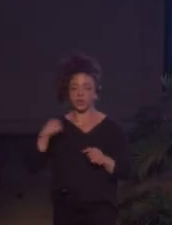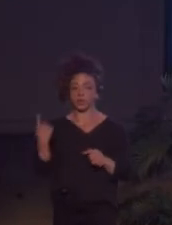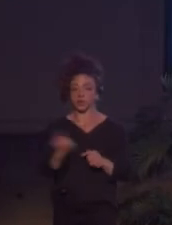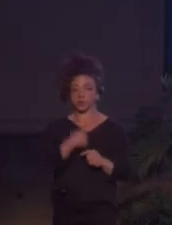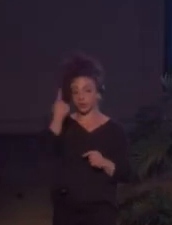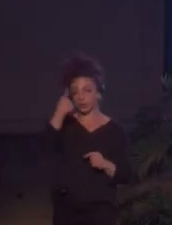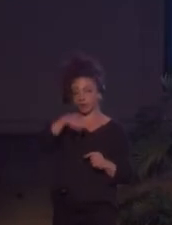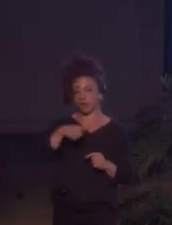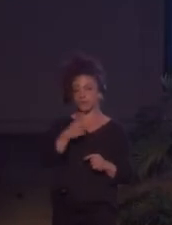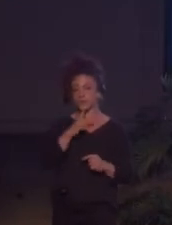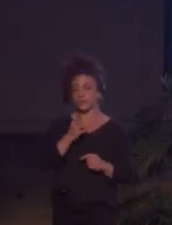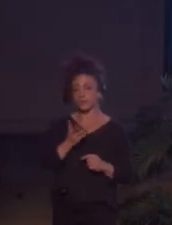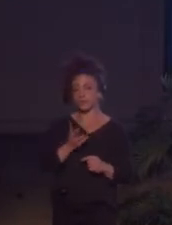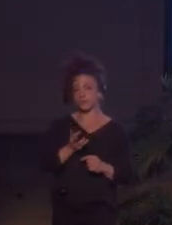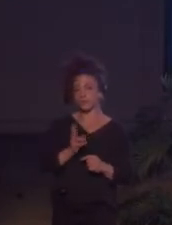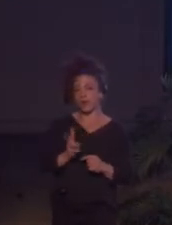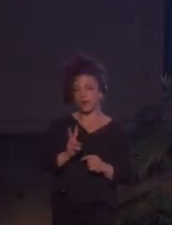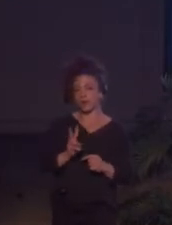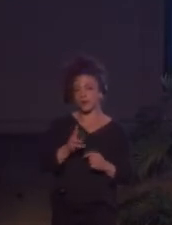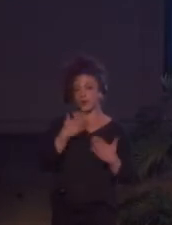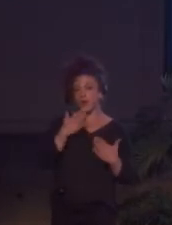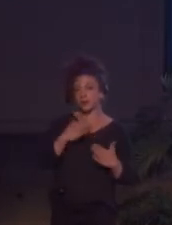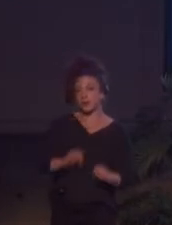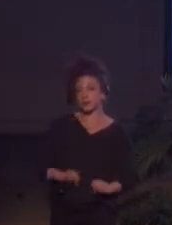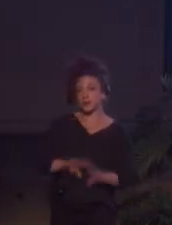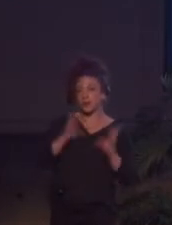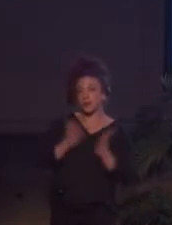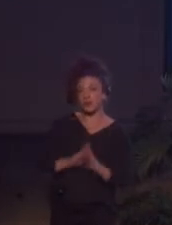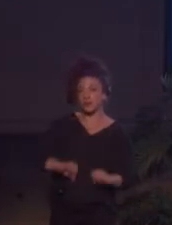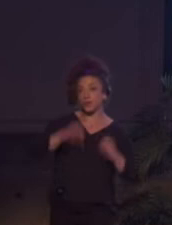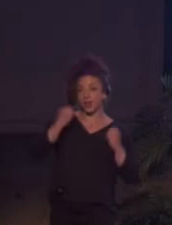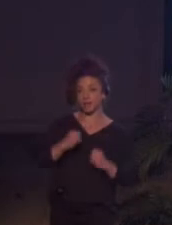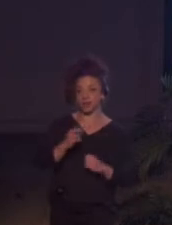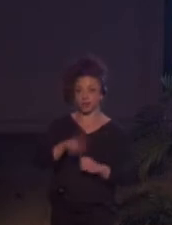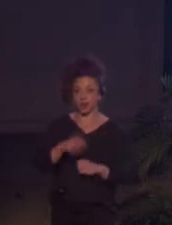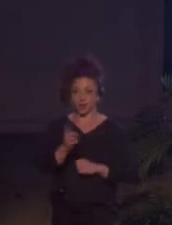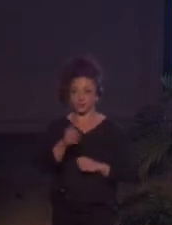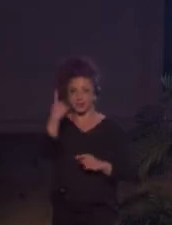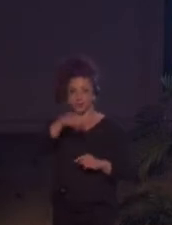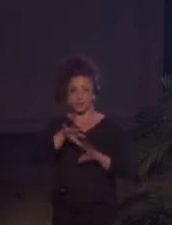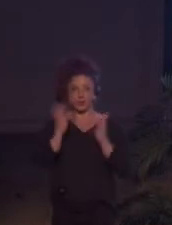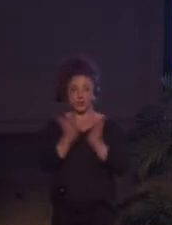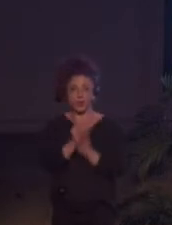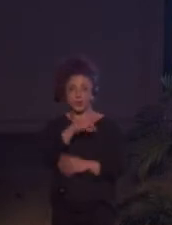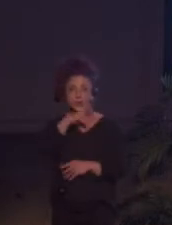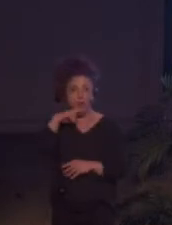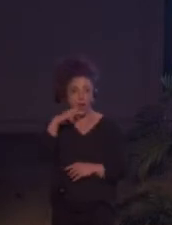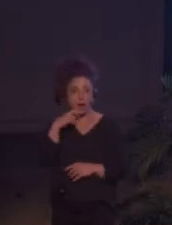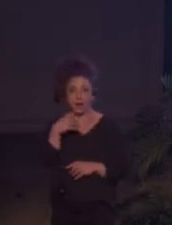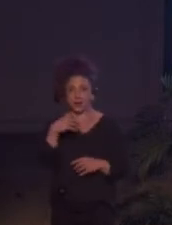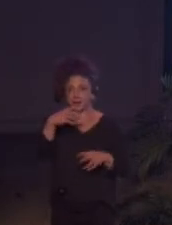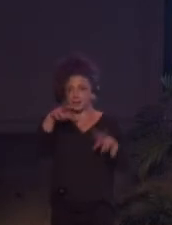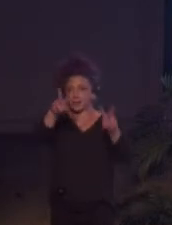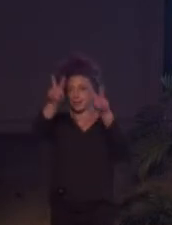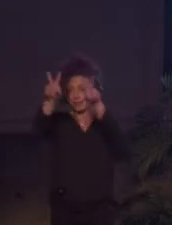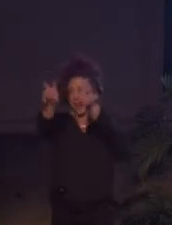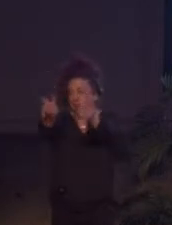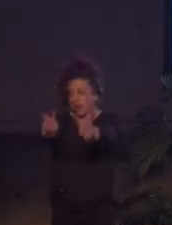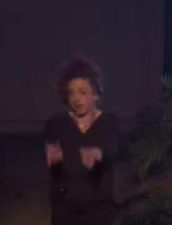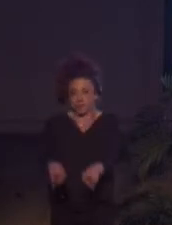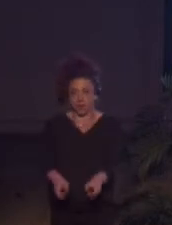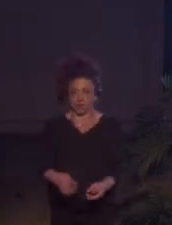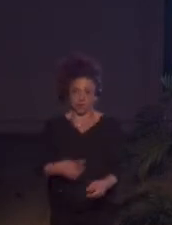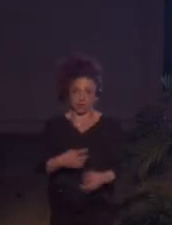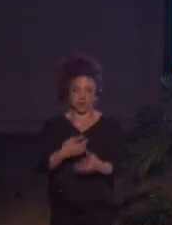salbatzen, badakigu krudeltasuna dagoela munduan, zapalkuntzak daudela munduan, ez, hori lehenengo autokritika, Ondoren, antiespezista izateak